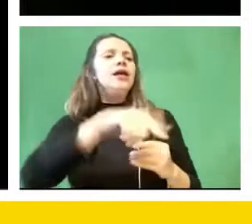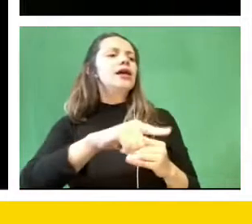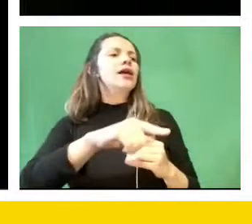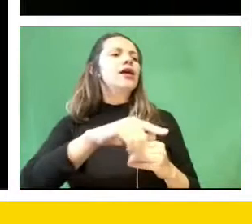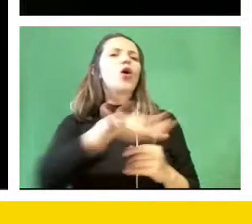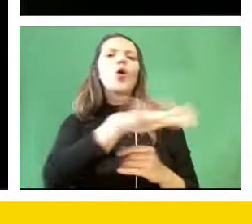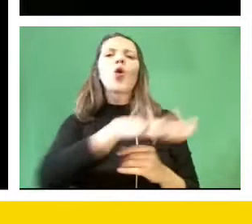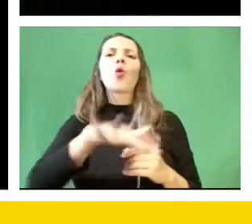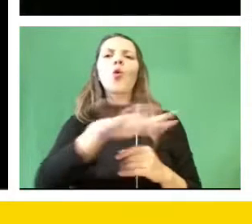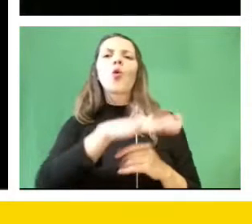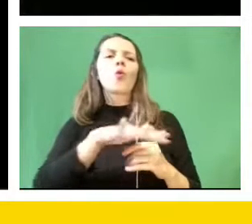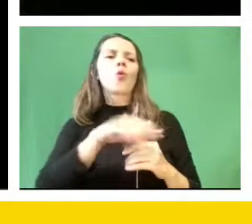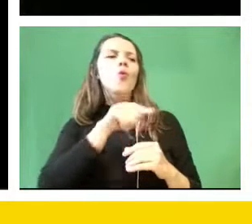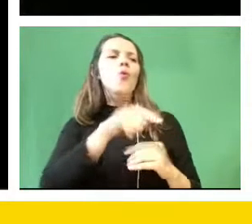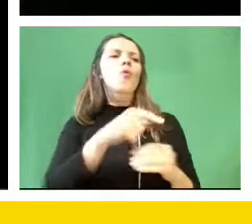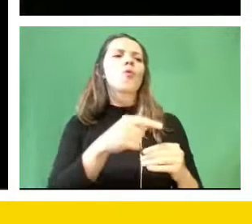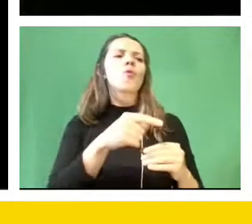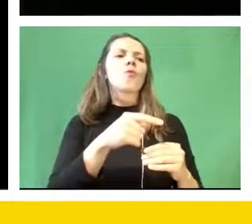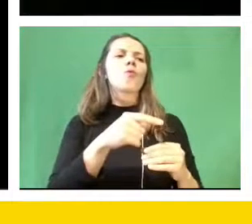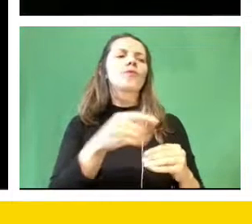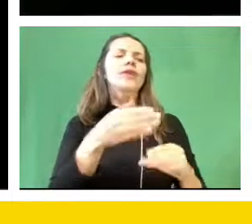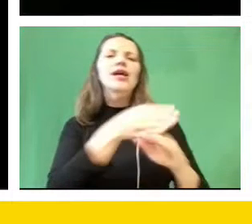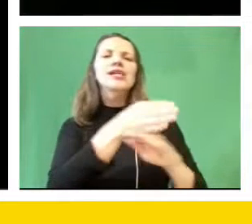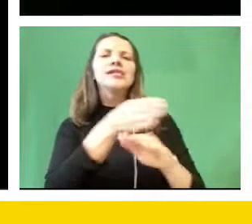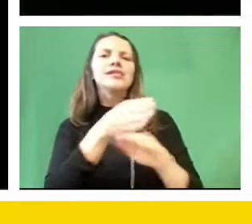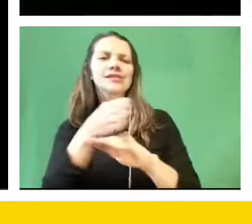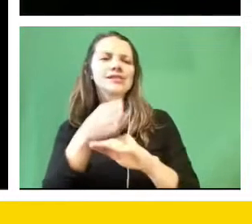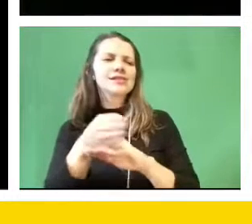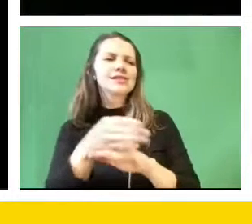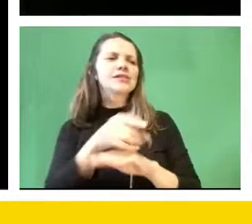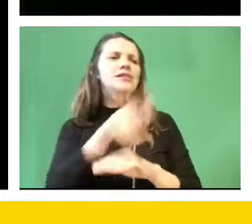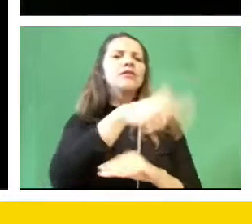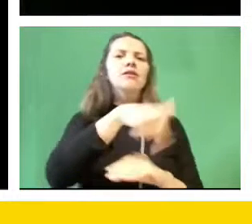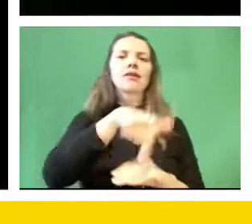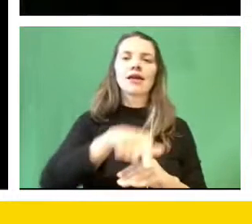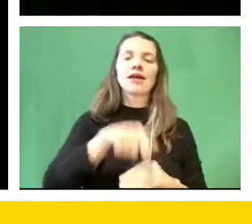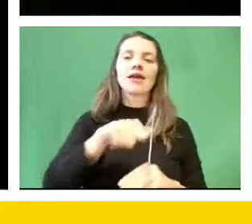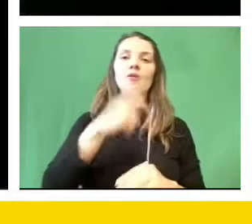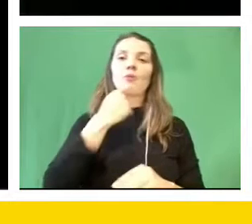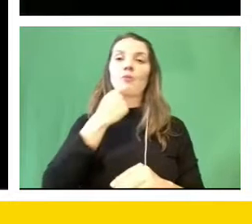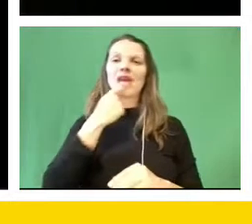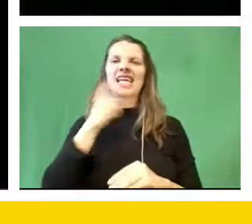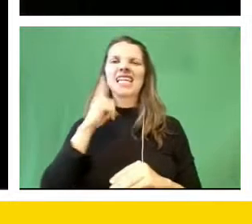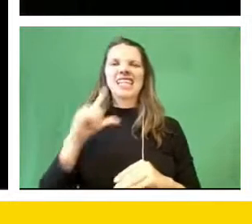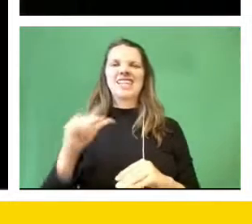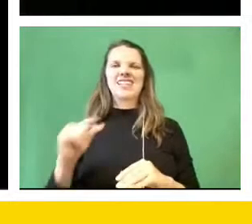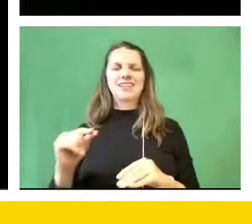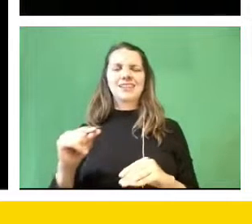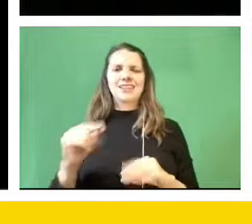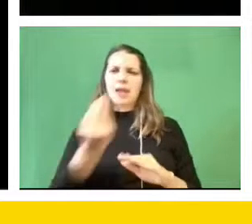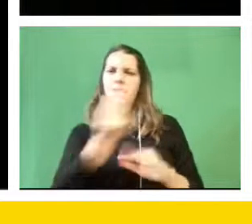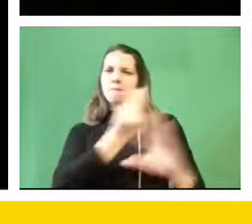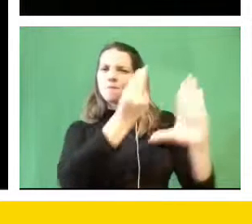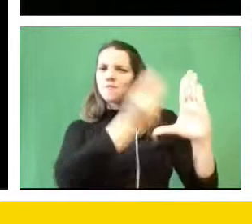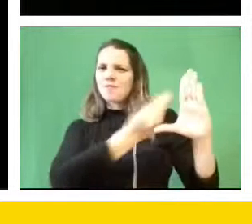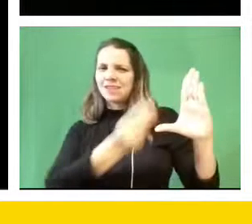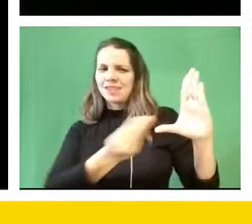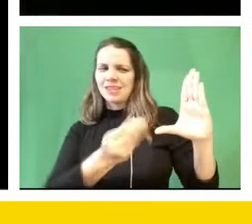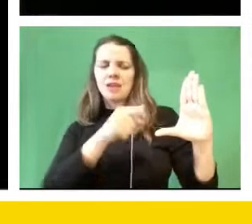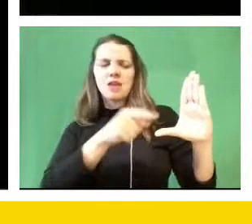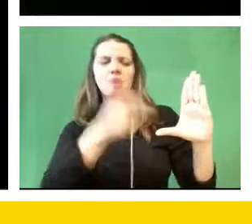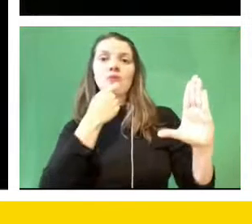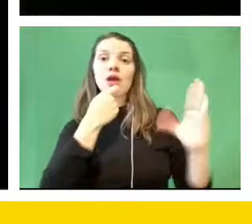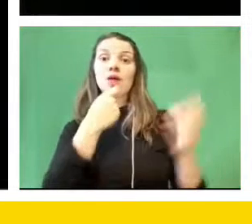se adscribió esta investigación estaba basado en la crítica artística, la cual observaba un dibujo, lo describía,